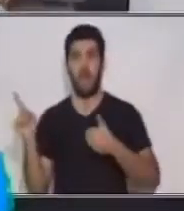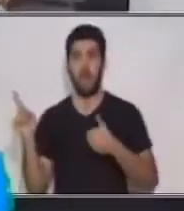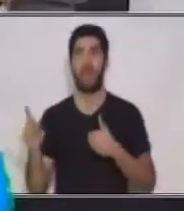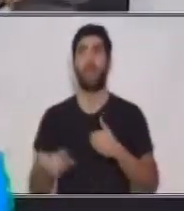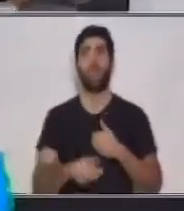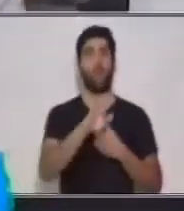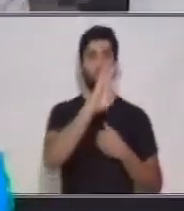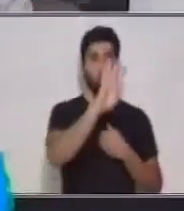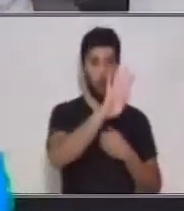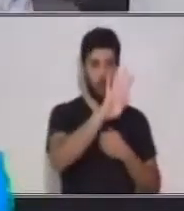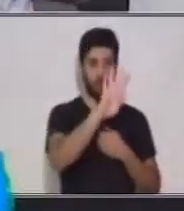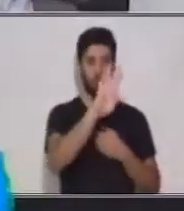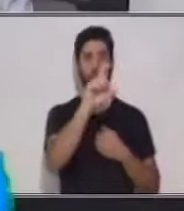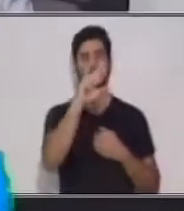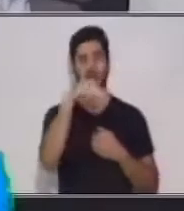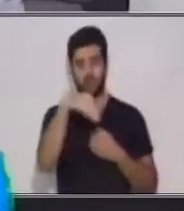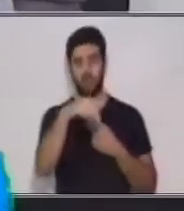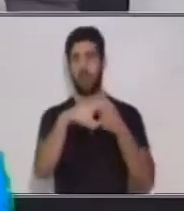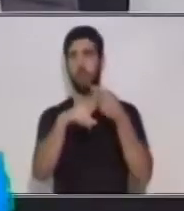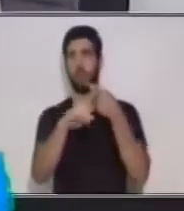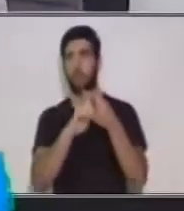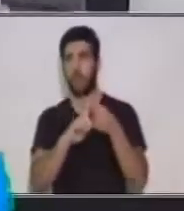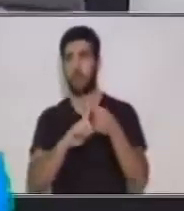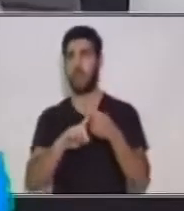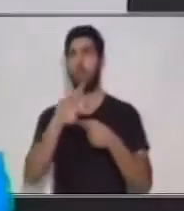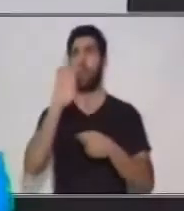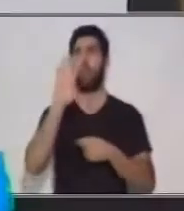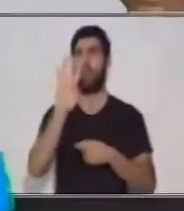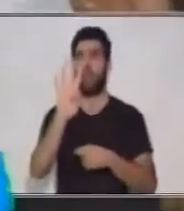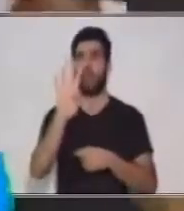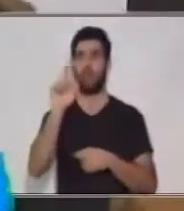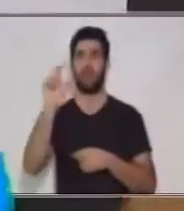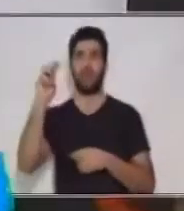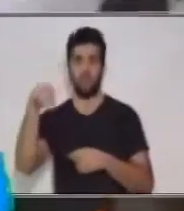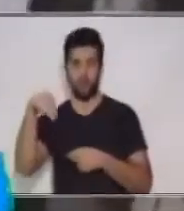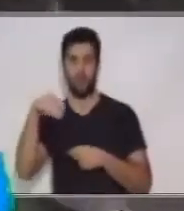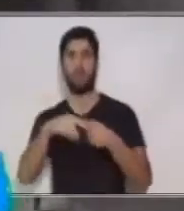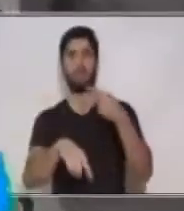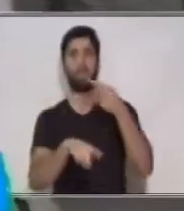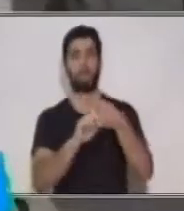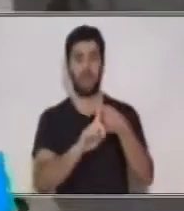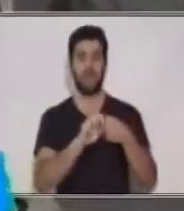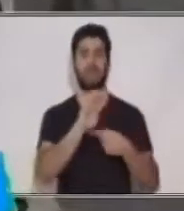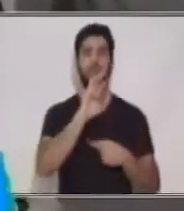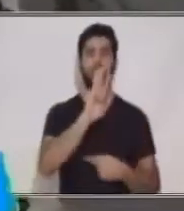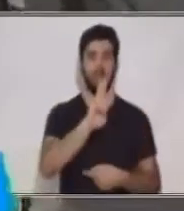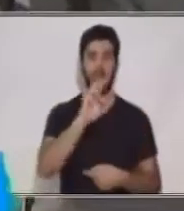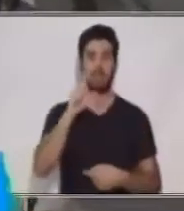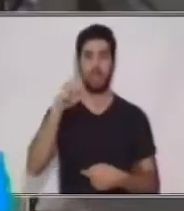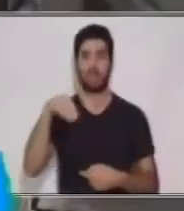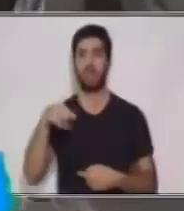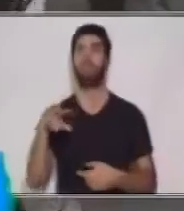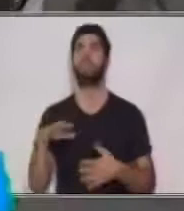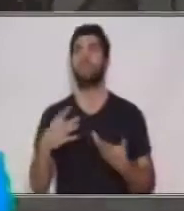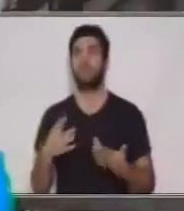4 centímetros, más 3 centímetros. Vamos entonces a realizar la operación. En este caso sería